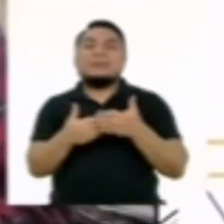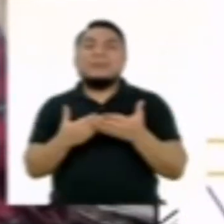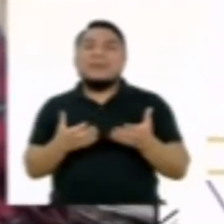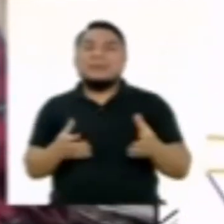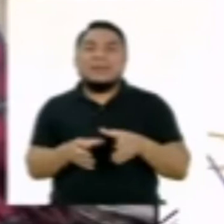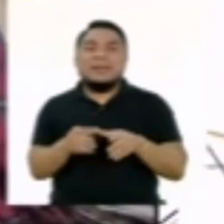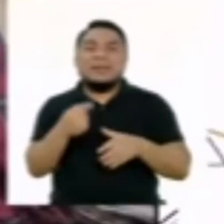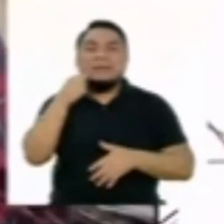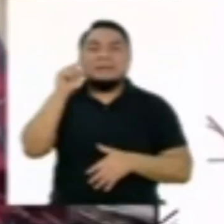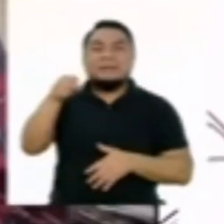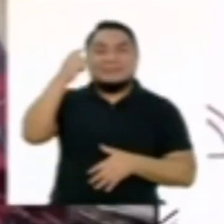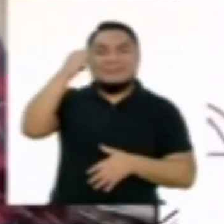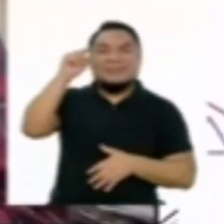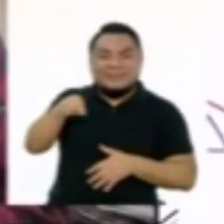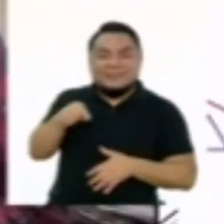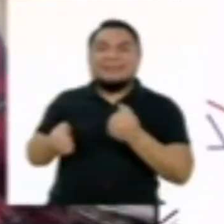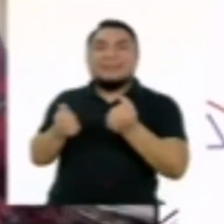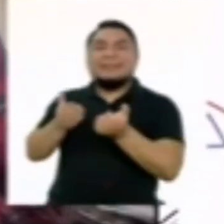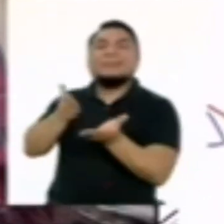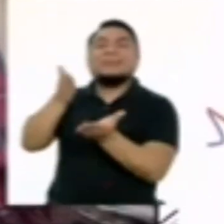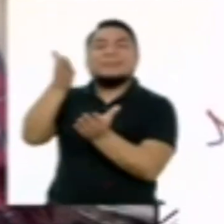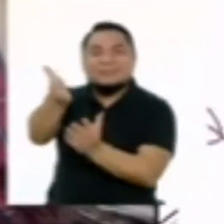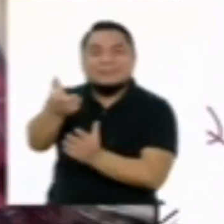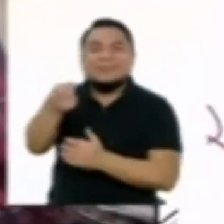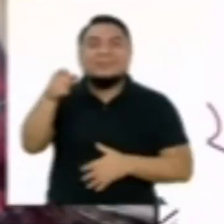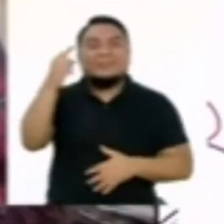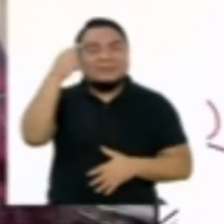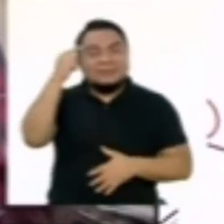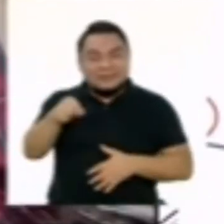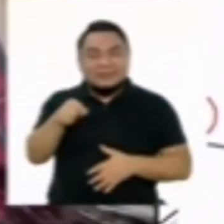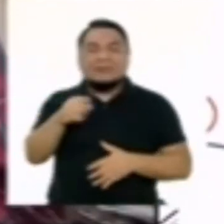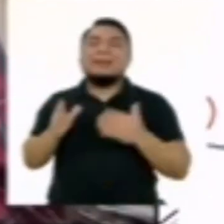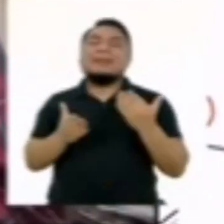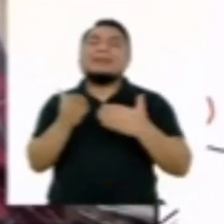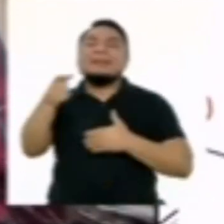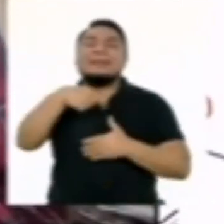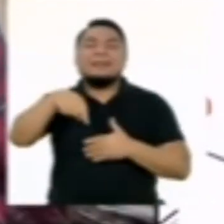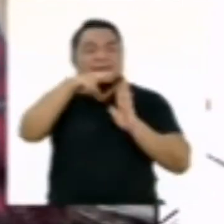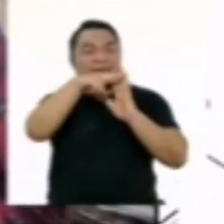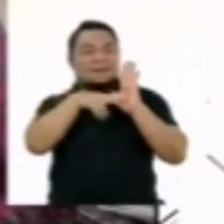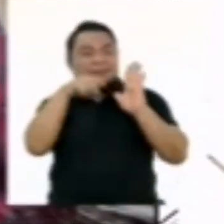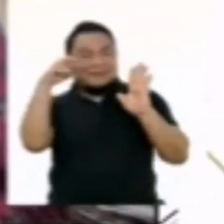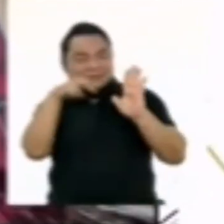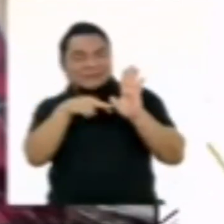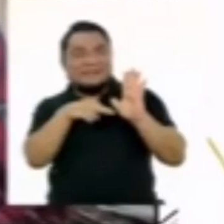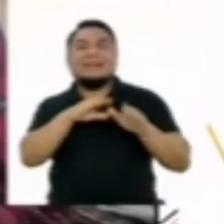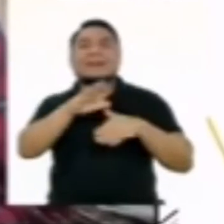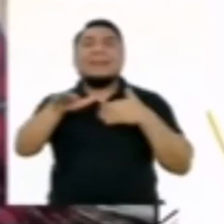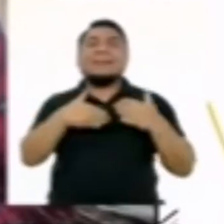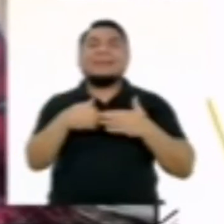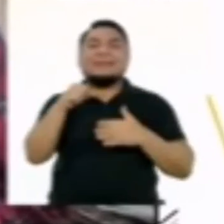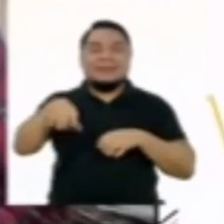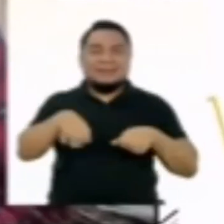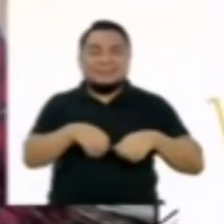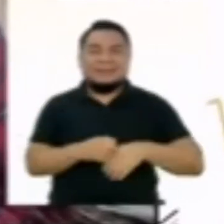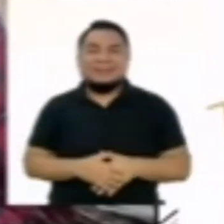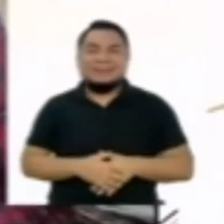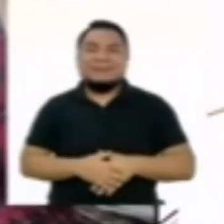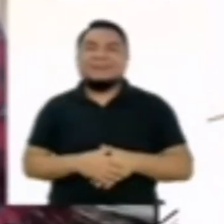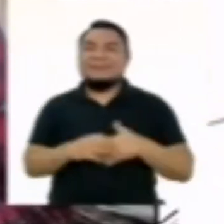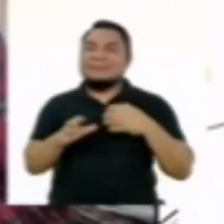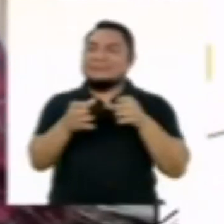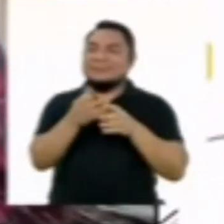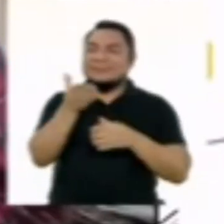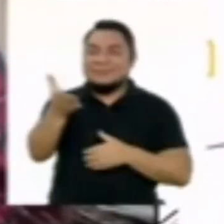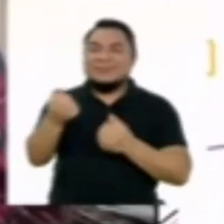y creemos que la persona no está manejando bien o no está siguiendo las reglas, podemos hacérselo saber. También